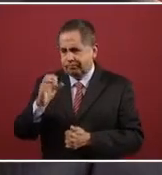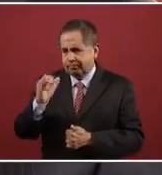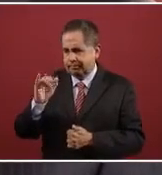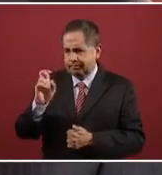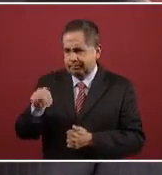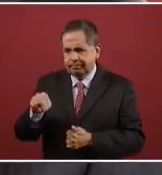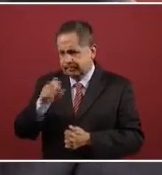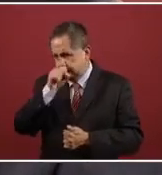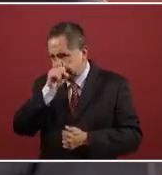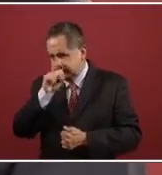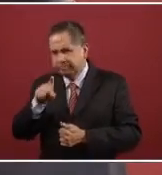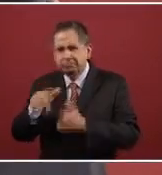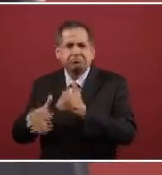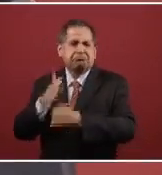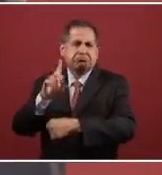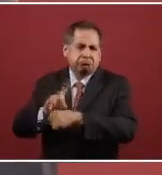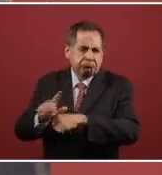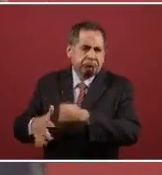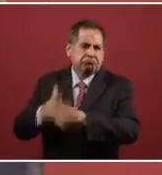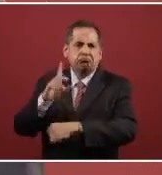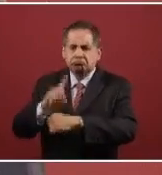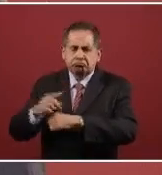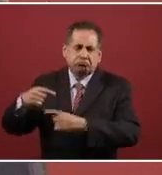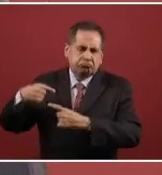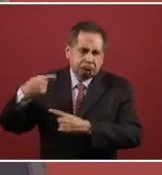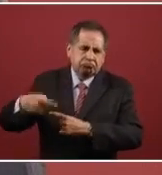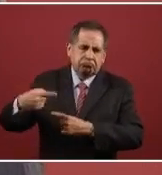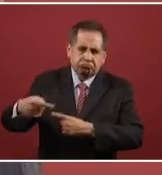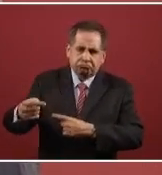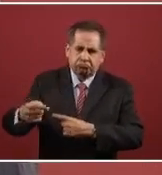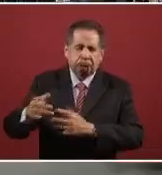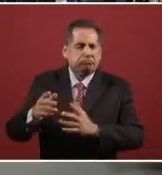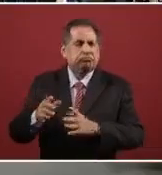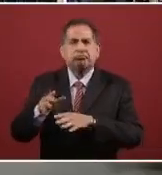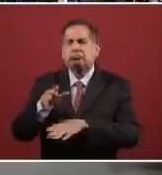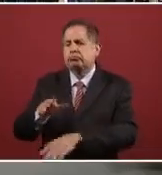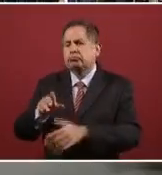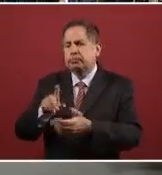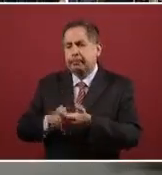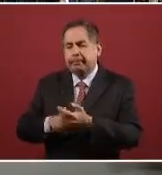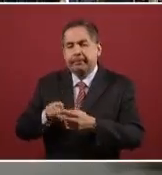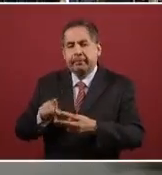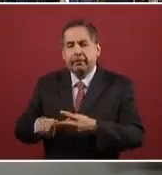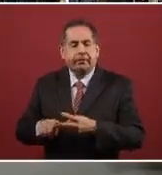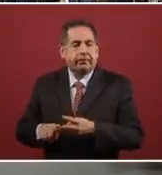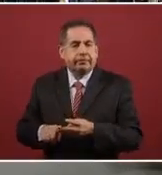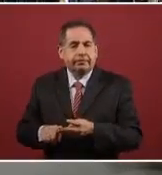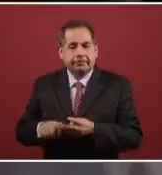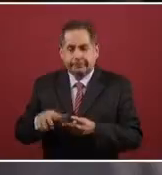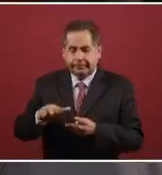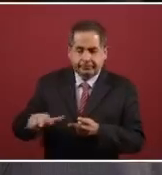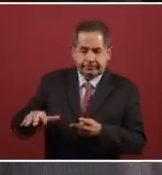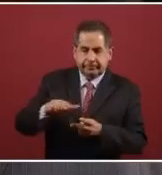mismo, cada 15 días, lo que tiene que ver con el sector